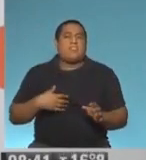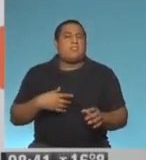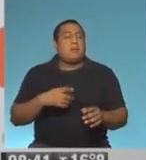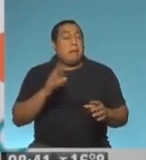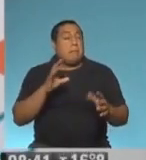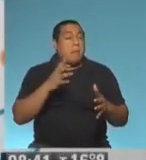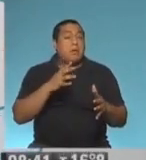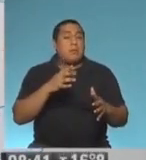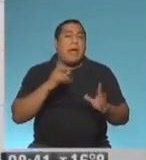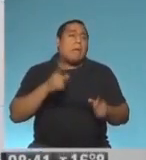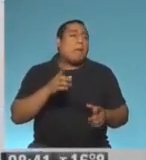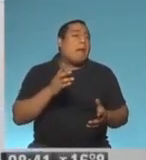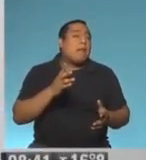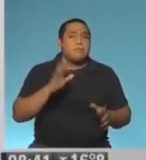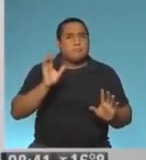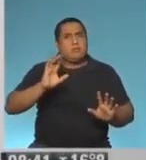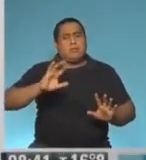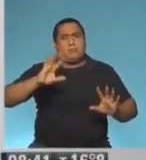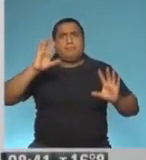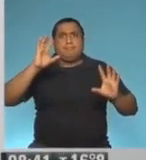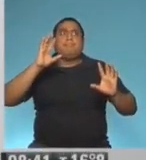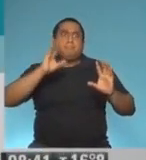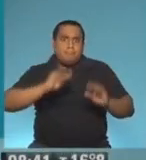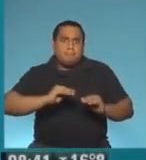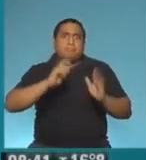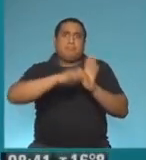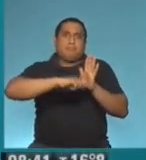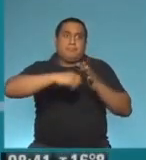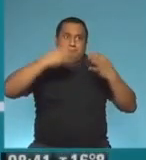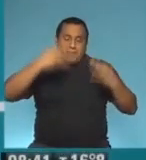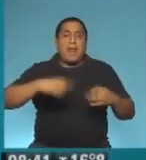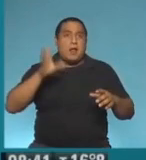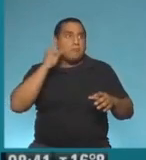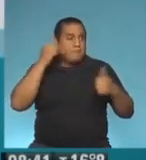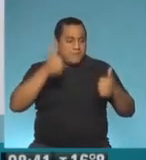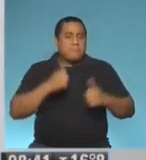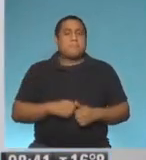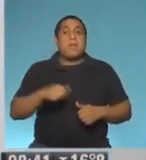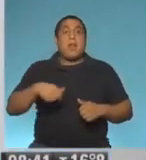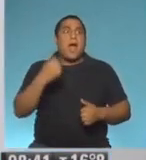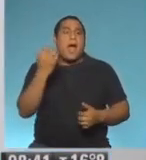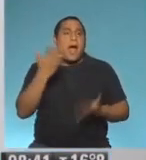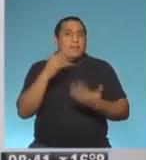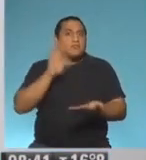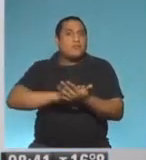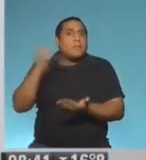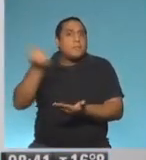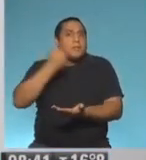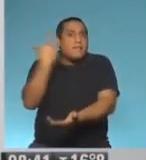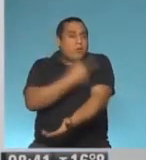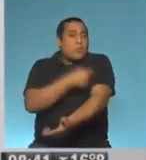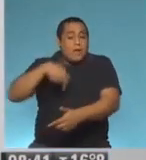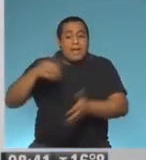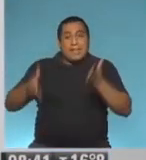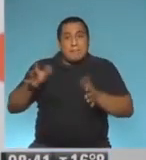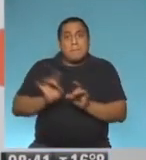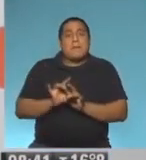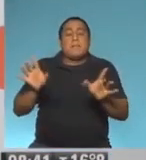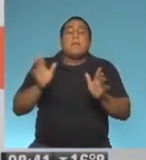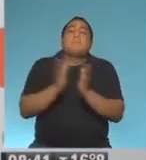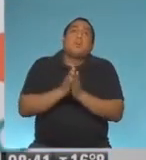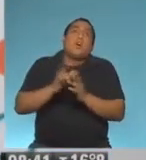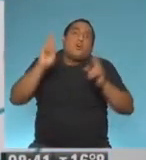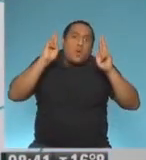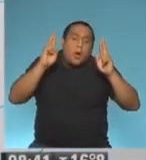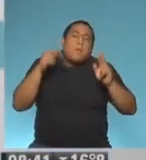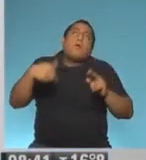que ahora que nos escuchamos mejor volvemos a hablar de la importancia de las vacunas aún en tiempos de pandemia más allá de que esperemos la llegada